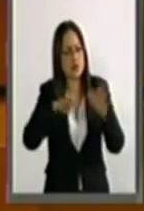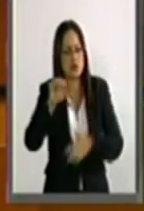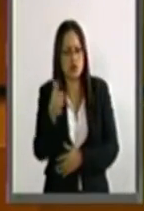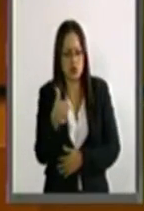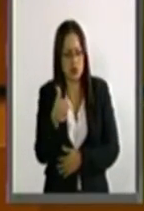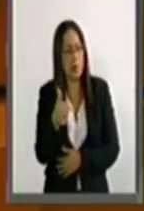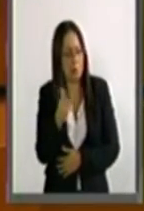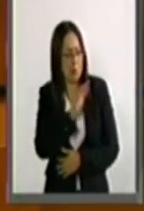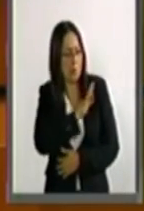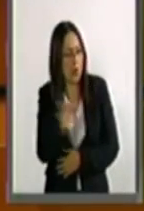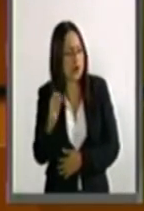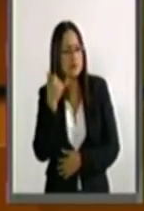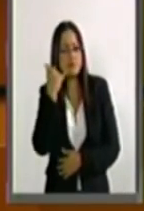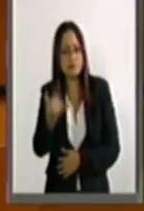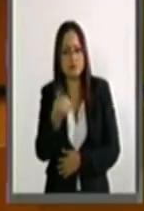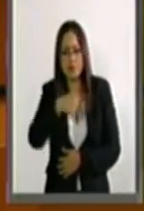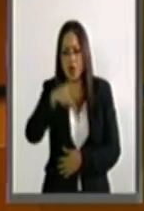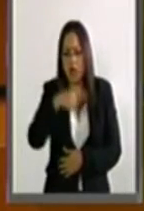911.